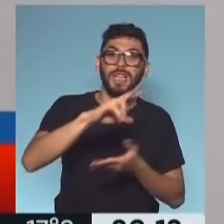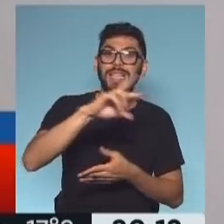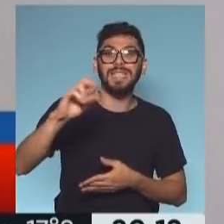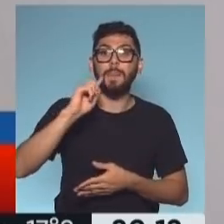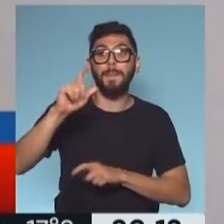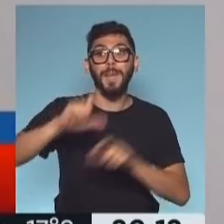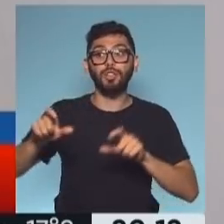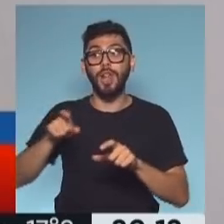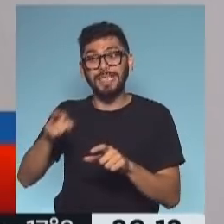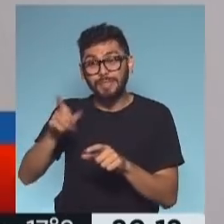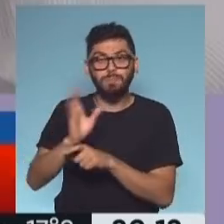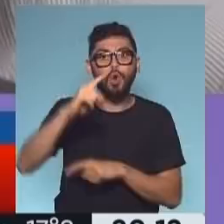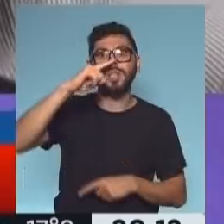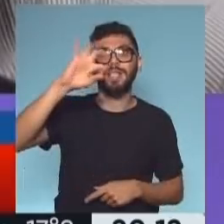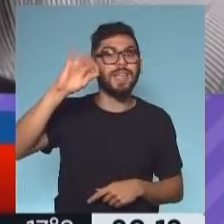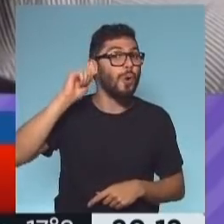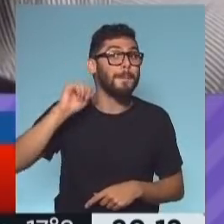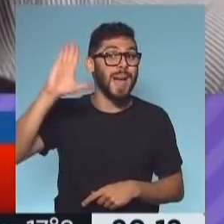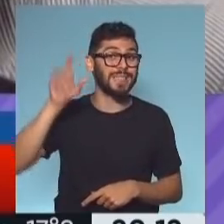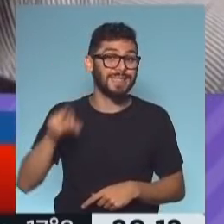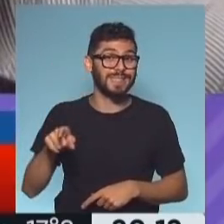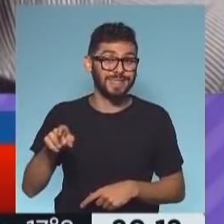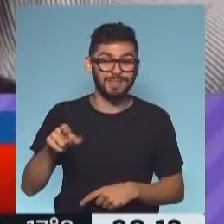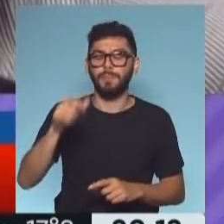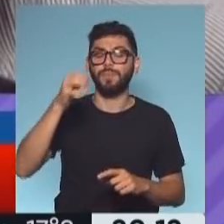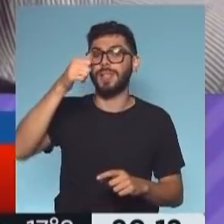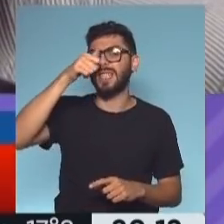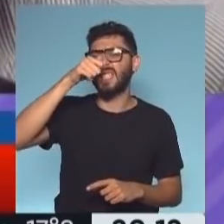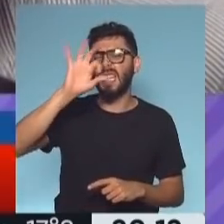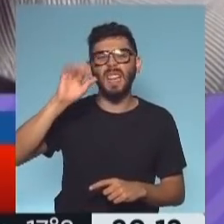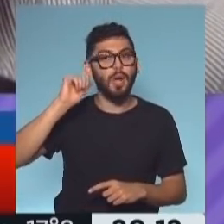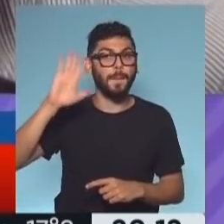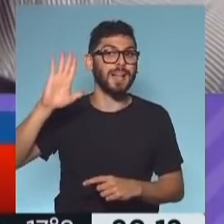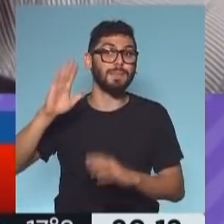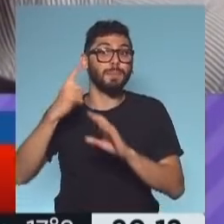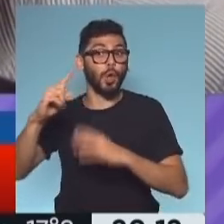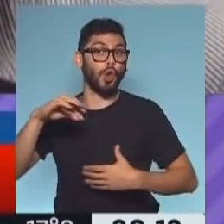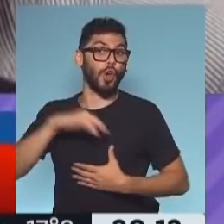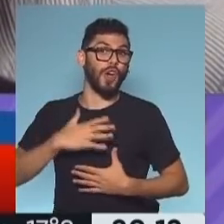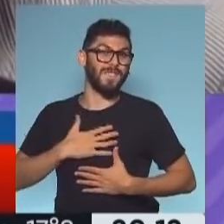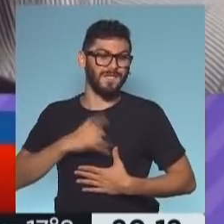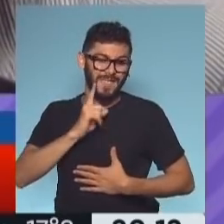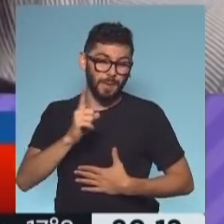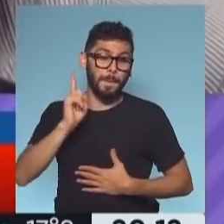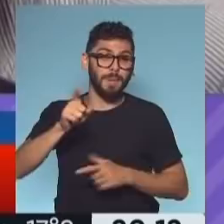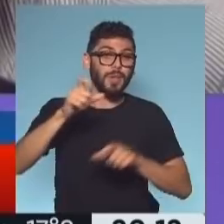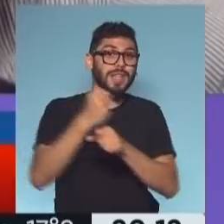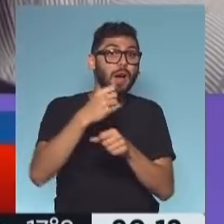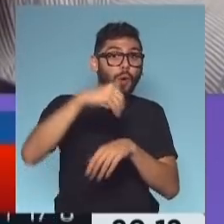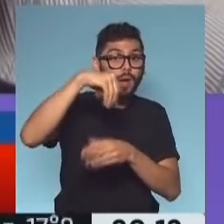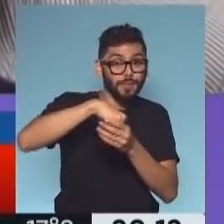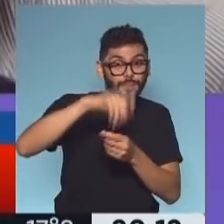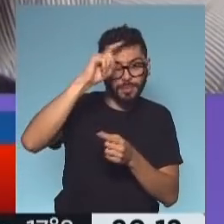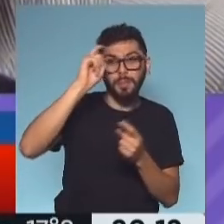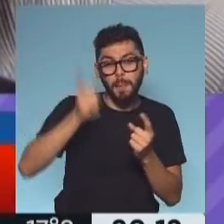son los que tienen más de 70 años, los que tienen más de 60 con enfermedades de riesgo y todo el personal de salud, más el 50% del personal